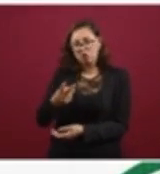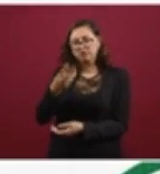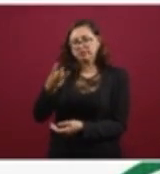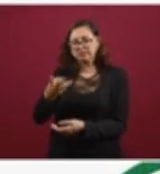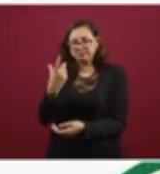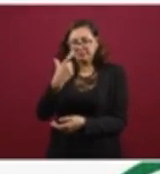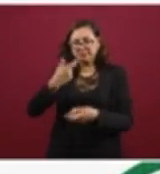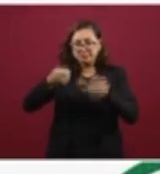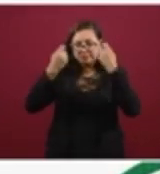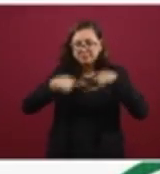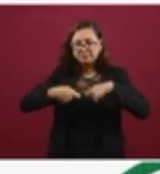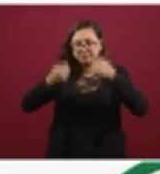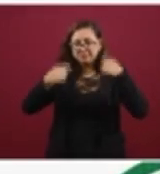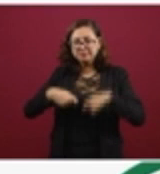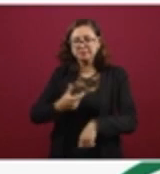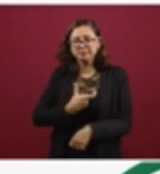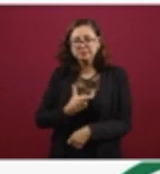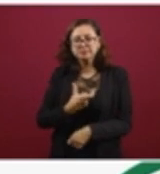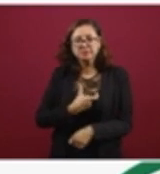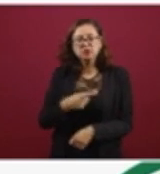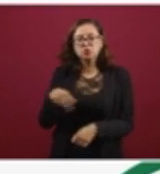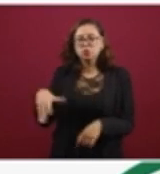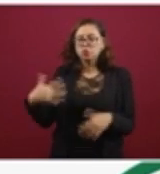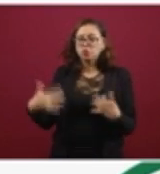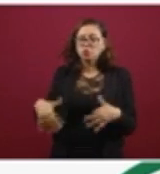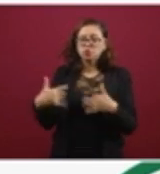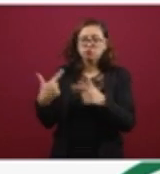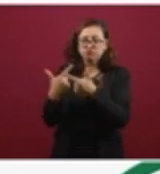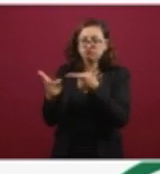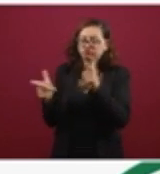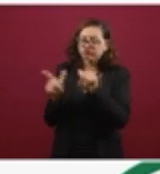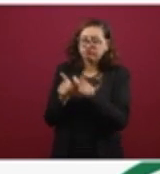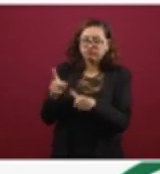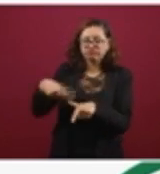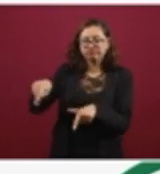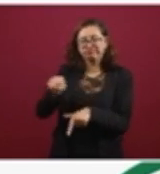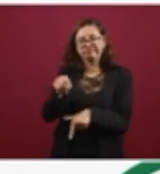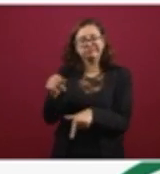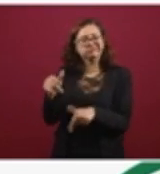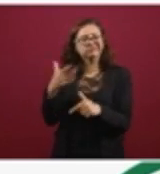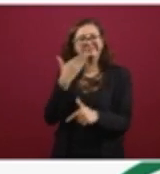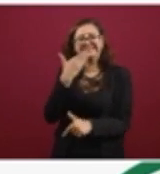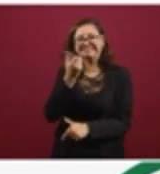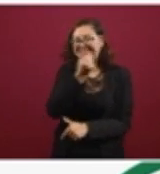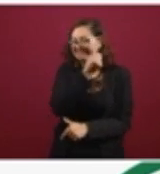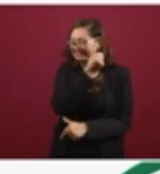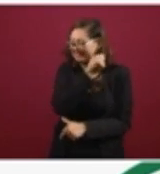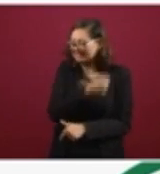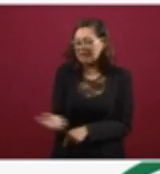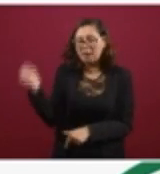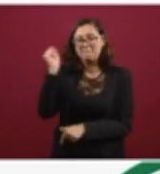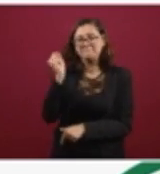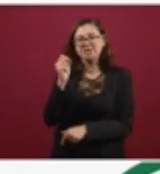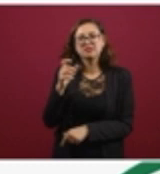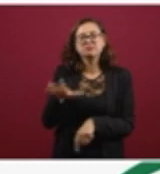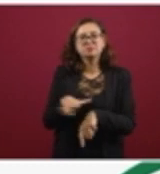y que pues los vuelve un grupo selecto de esta selección nacional, dado que